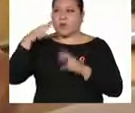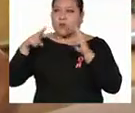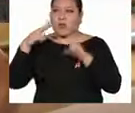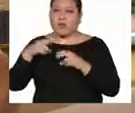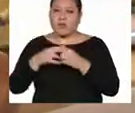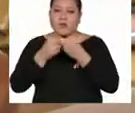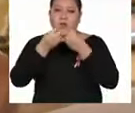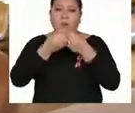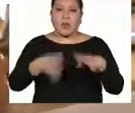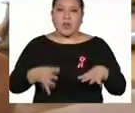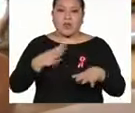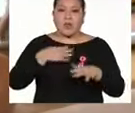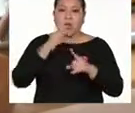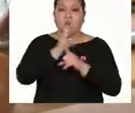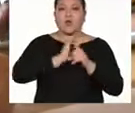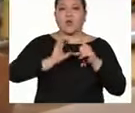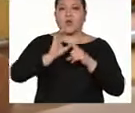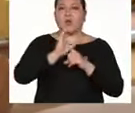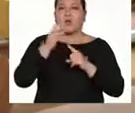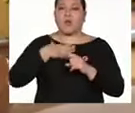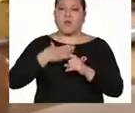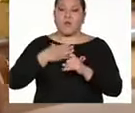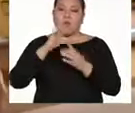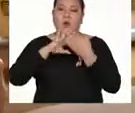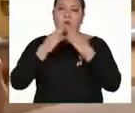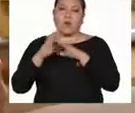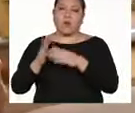estoy perdiendo la cultura de mi comunidad.